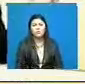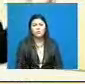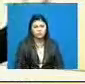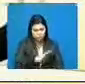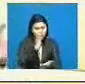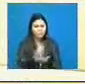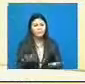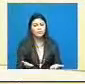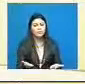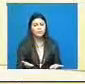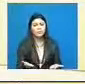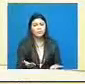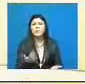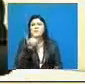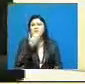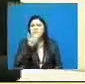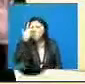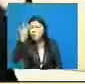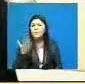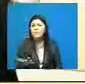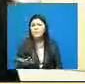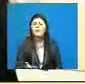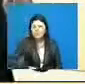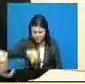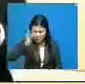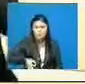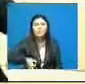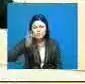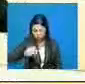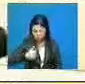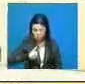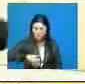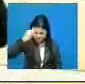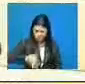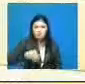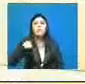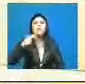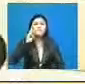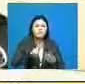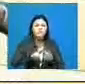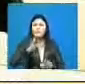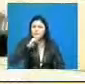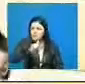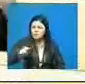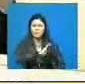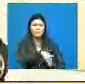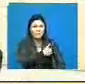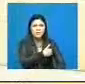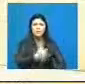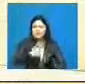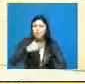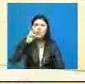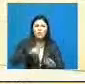Nunca. ¿Por qué? Porque estoy seguro, conozco la gente del Ministerio de Hacienda, conozco los